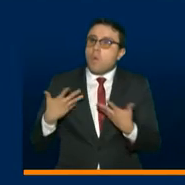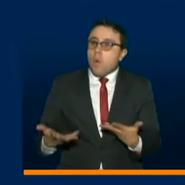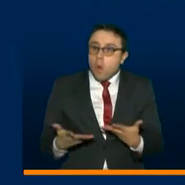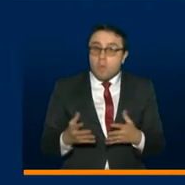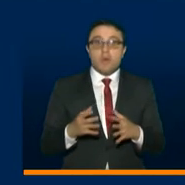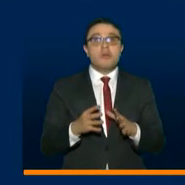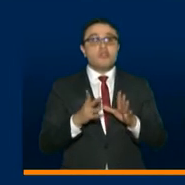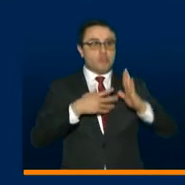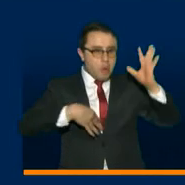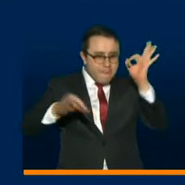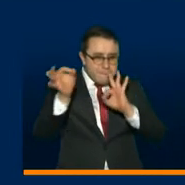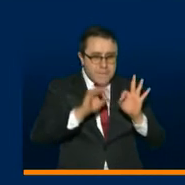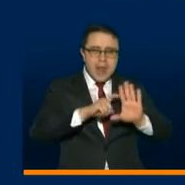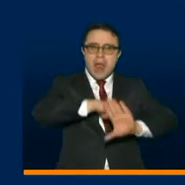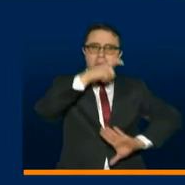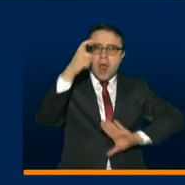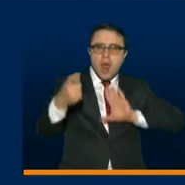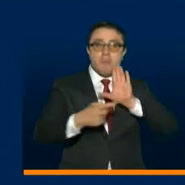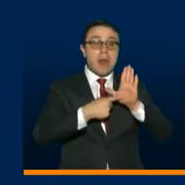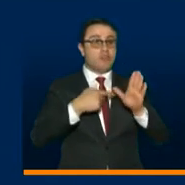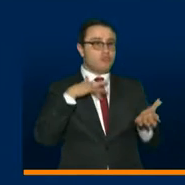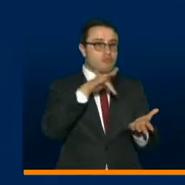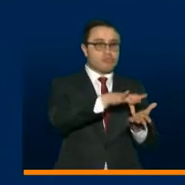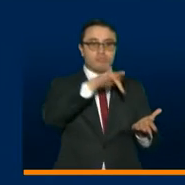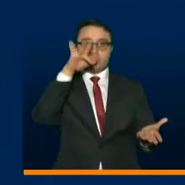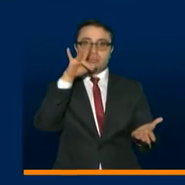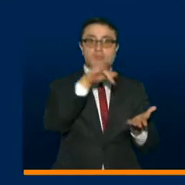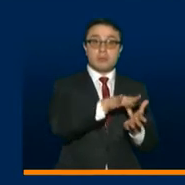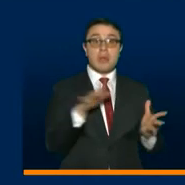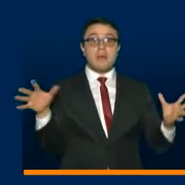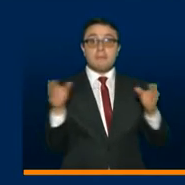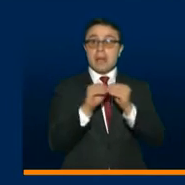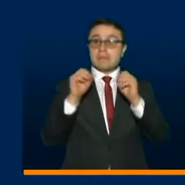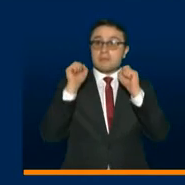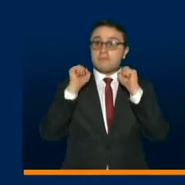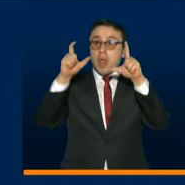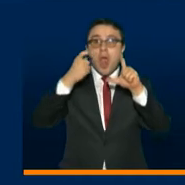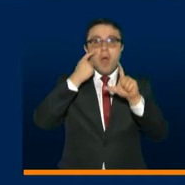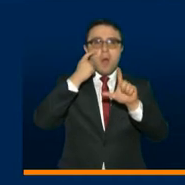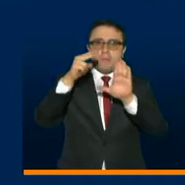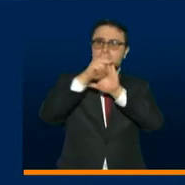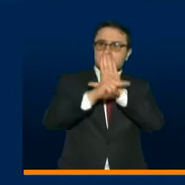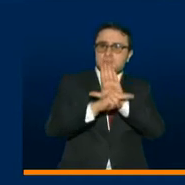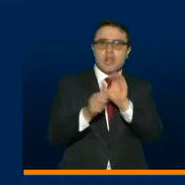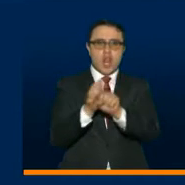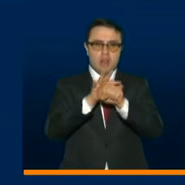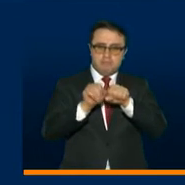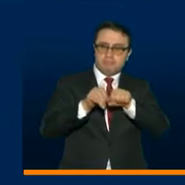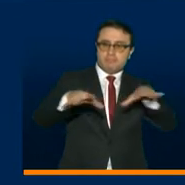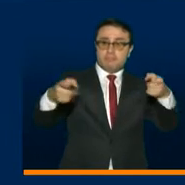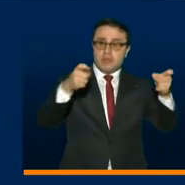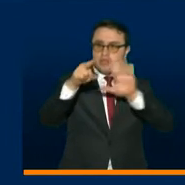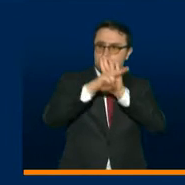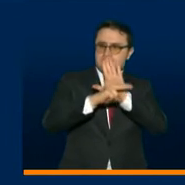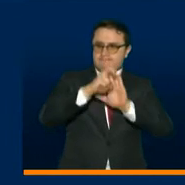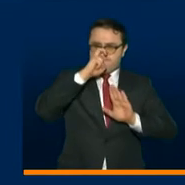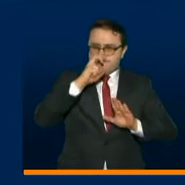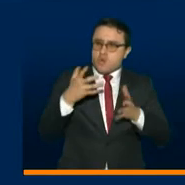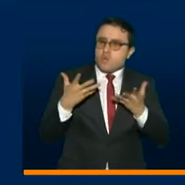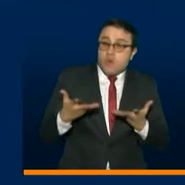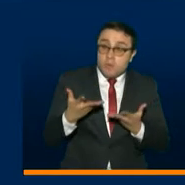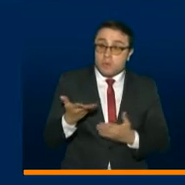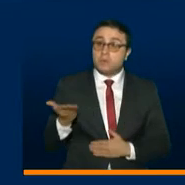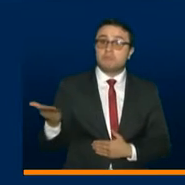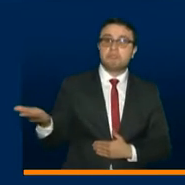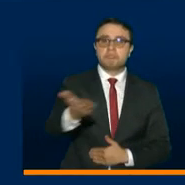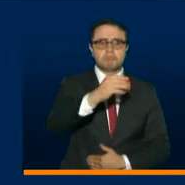importantes en materia de alternancia, cómo se sigue también enfrentando la alerta, las medidas de contención de la pandemia, pero cómo ustedes